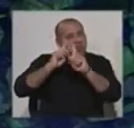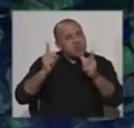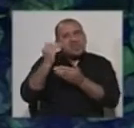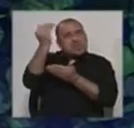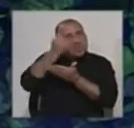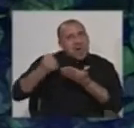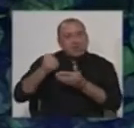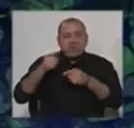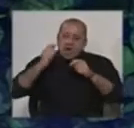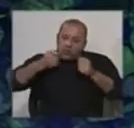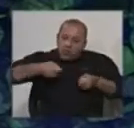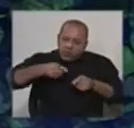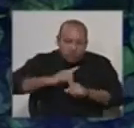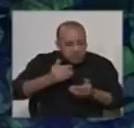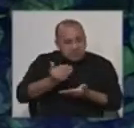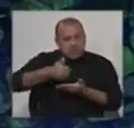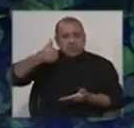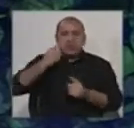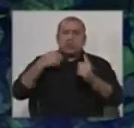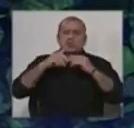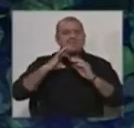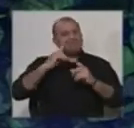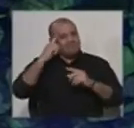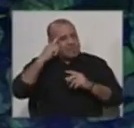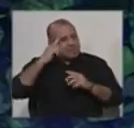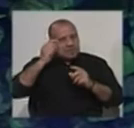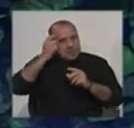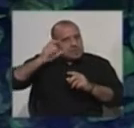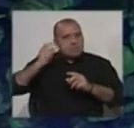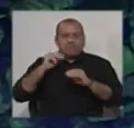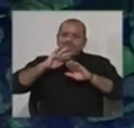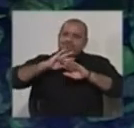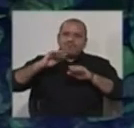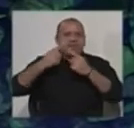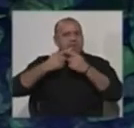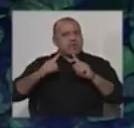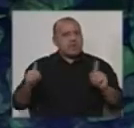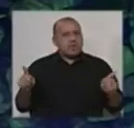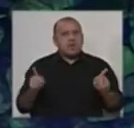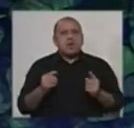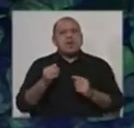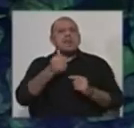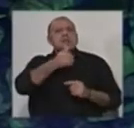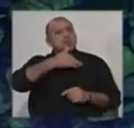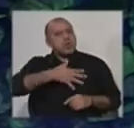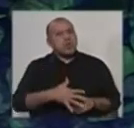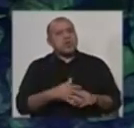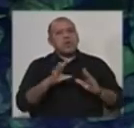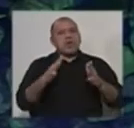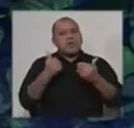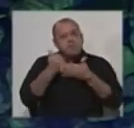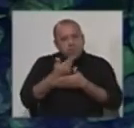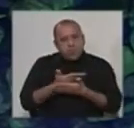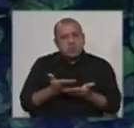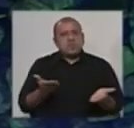separarse mucho de eso y hay una gran contradicción y yo creo al final que la historia va a demostrar que las fronteras